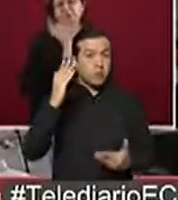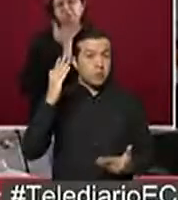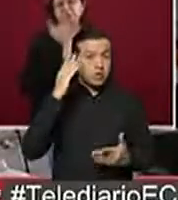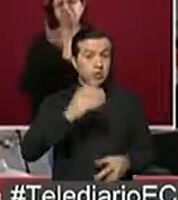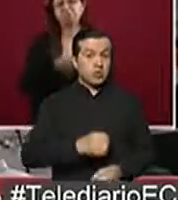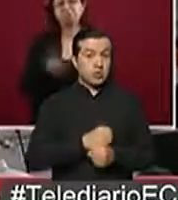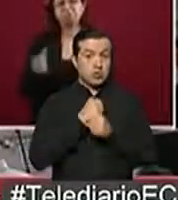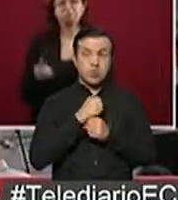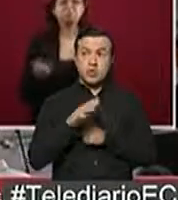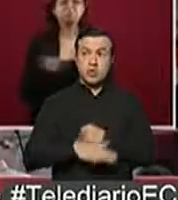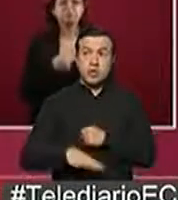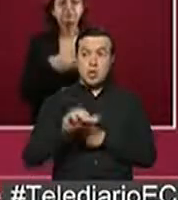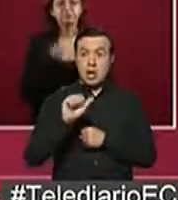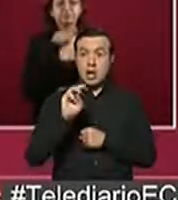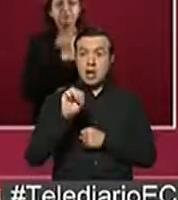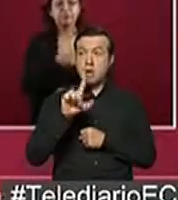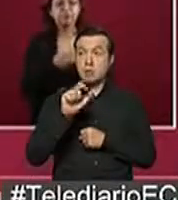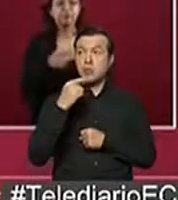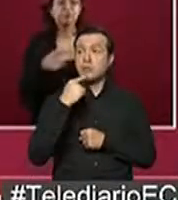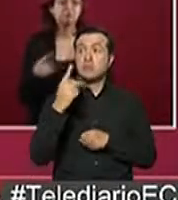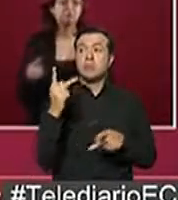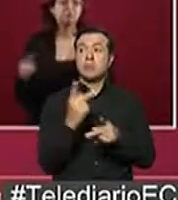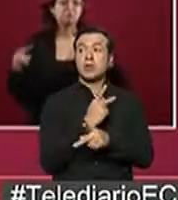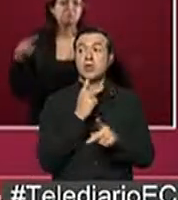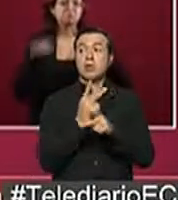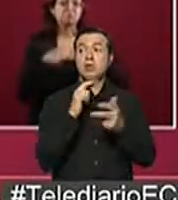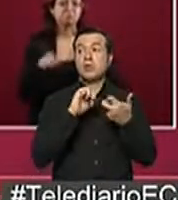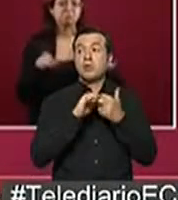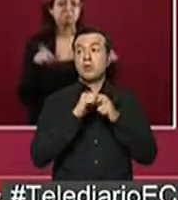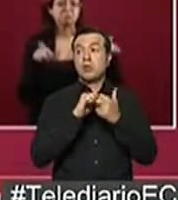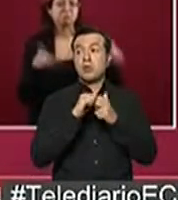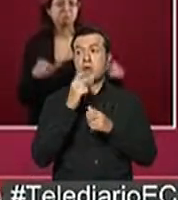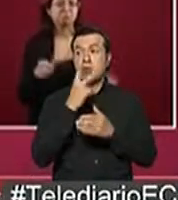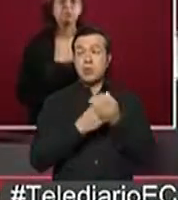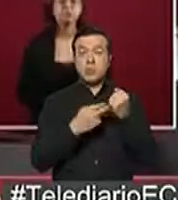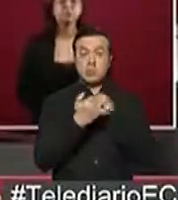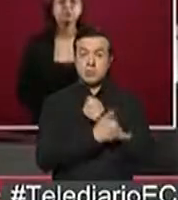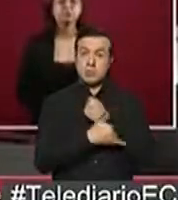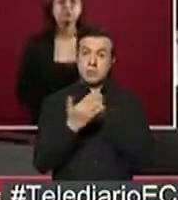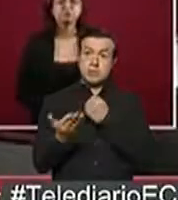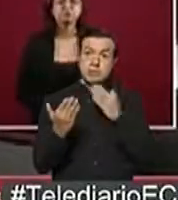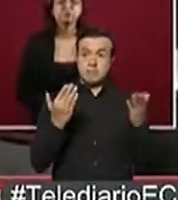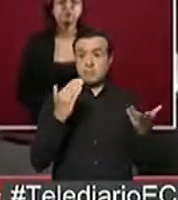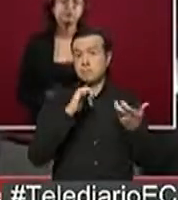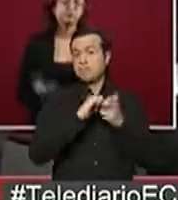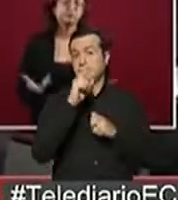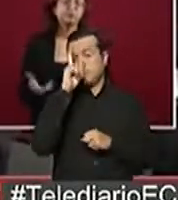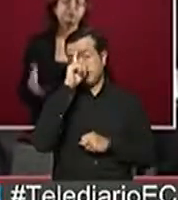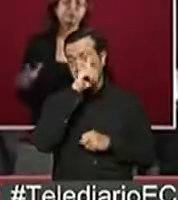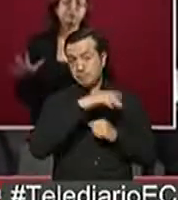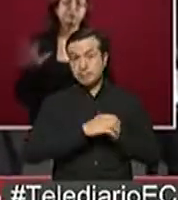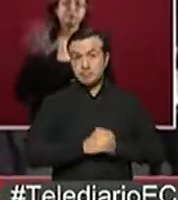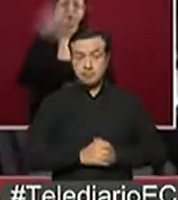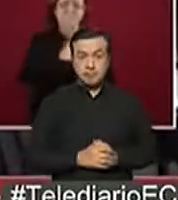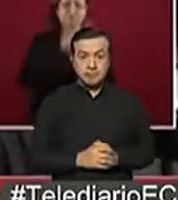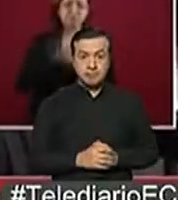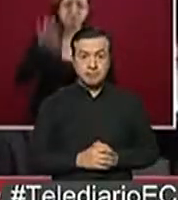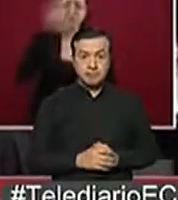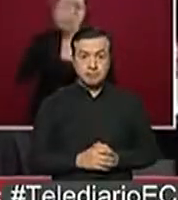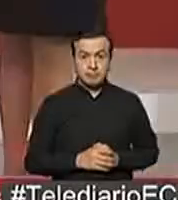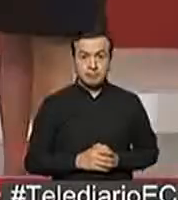seguridad de López Obrador y amenaza con deteriorar la relación entre ambos países. Fernanda de la Bastida, Medios